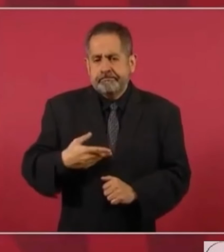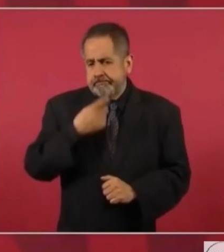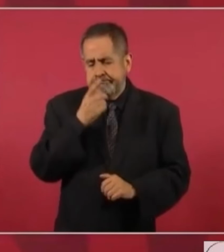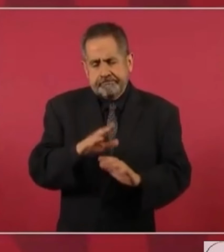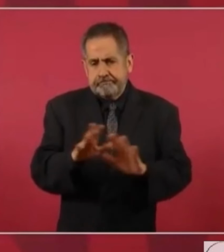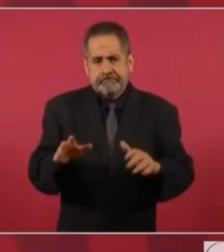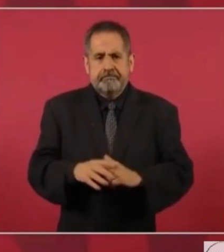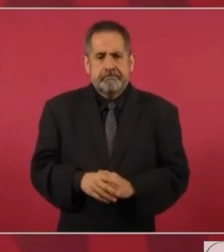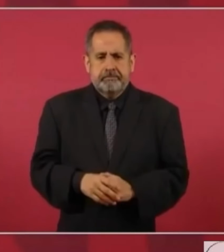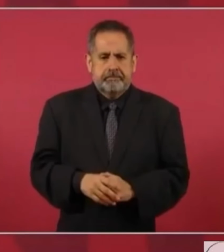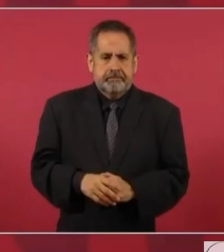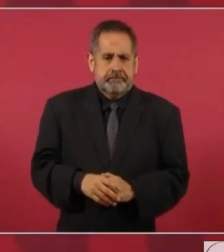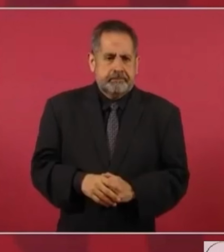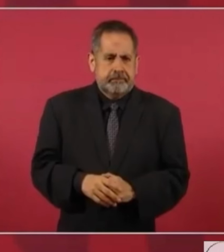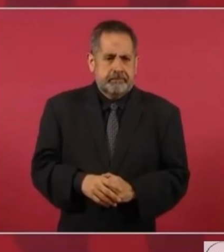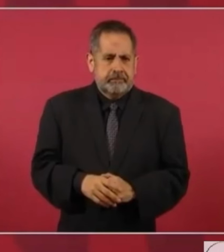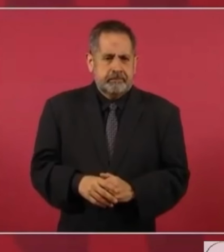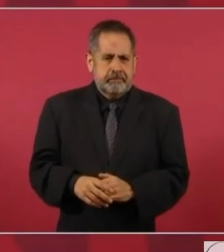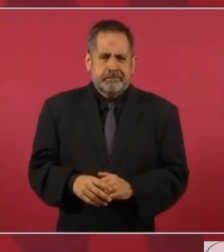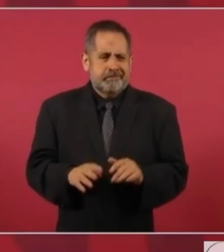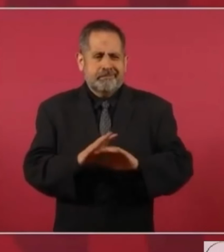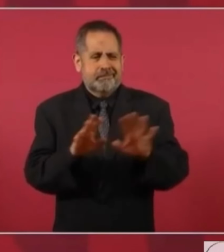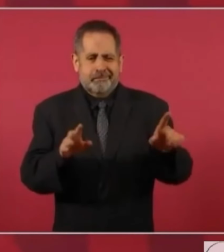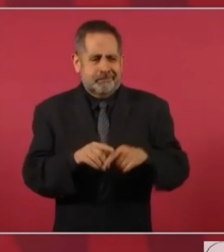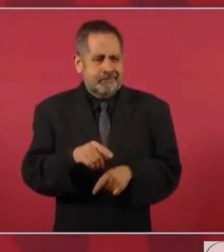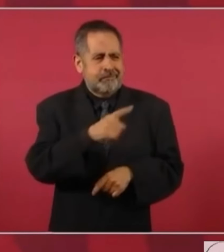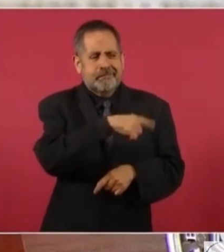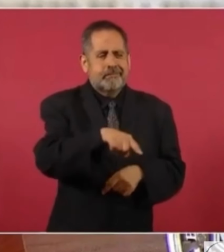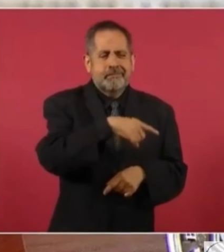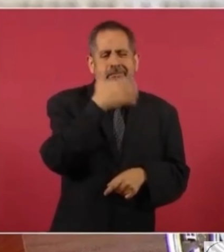el frío sabe de dónde se arrima.